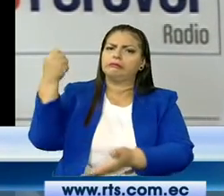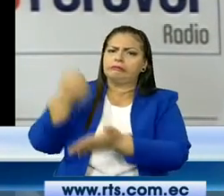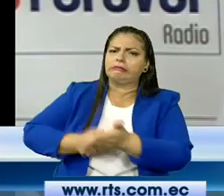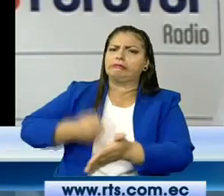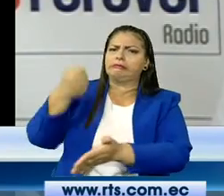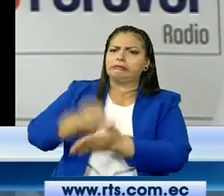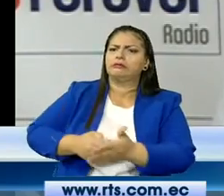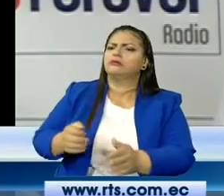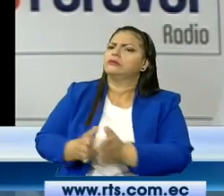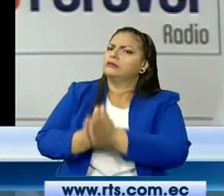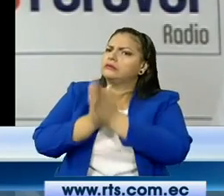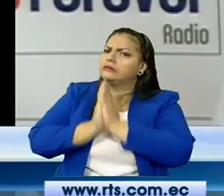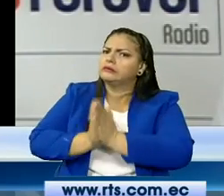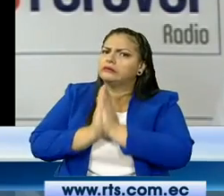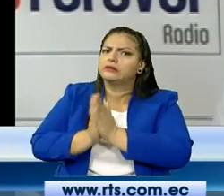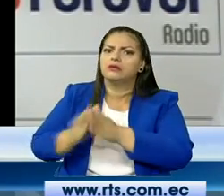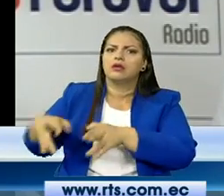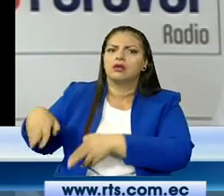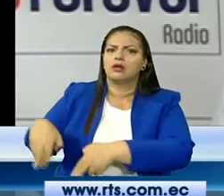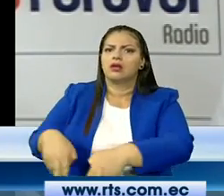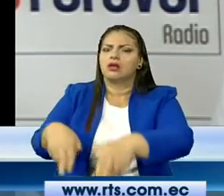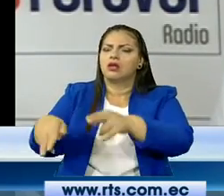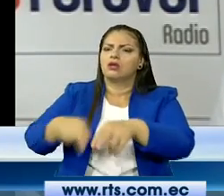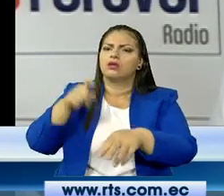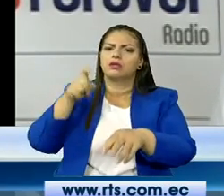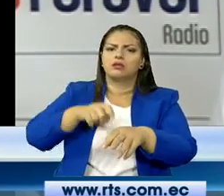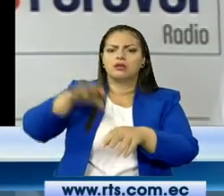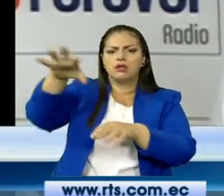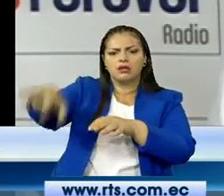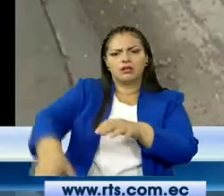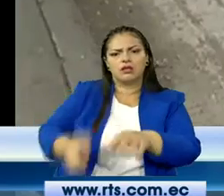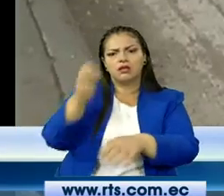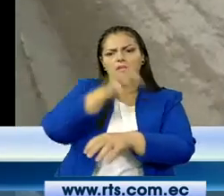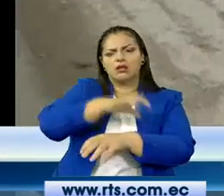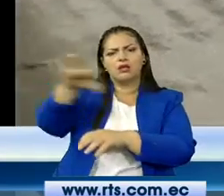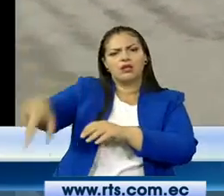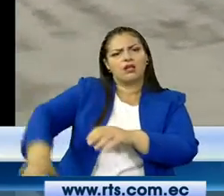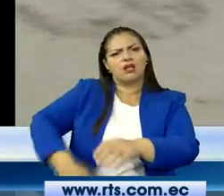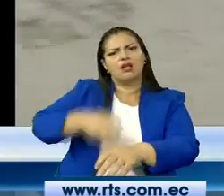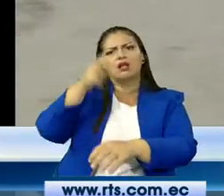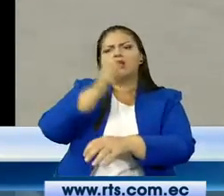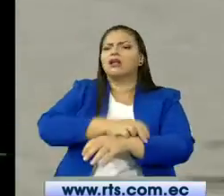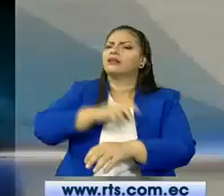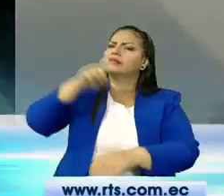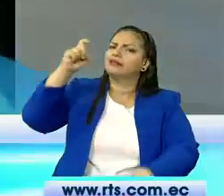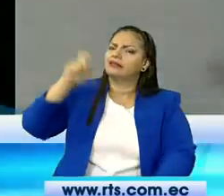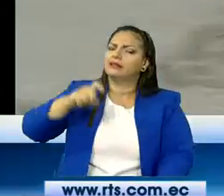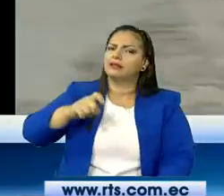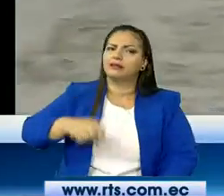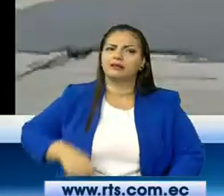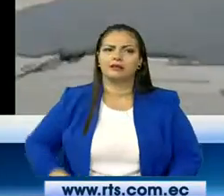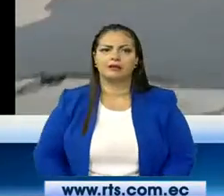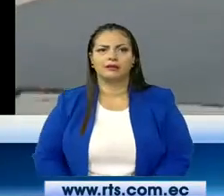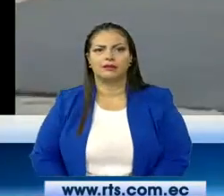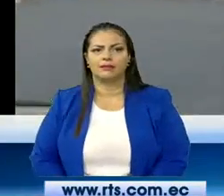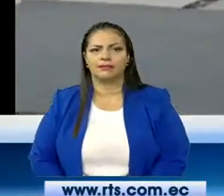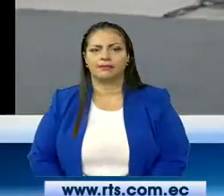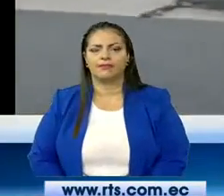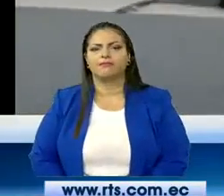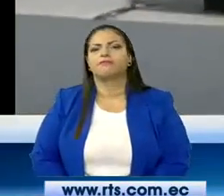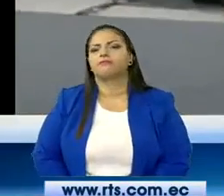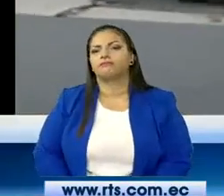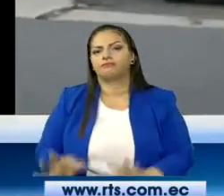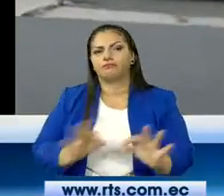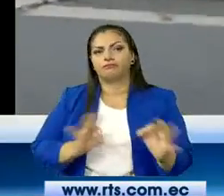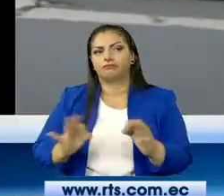se comprende la magnitud del problema, no solo en Guayaquil, sino en toda la cuenca del Guayas. Por otra parte, también se refirió a lo que serán las nuevas vías para evitar